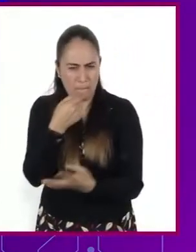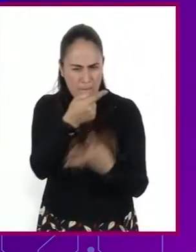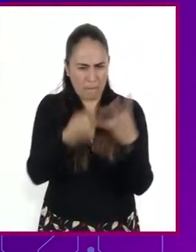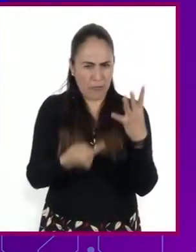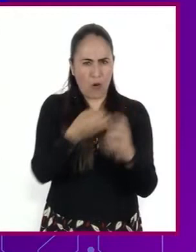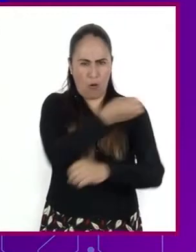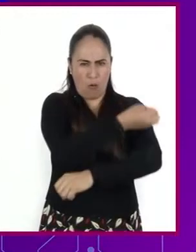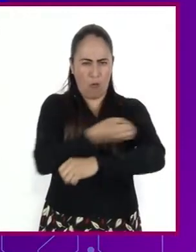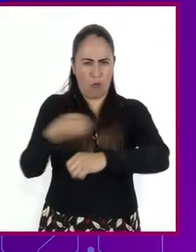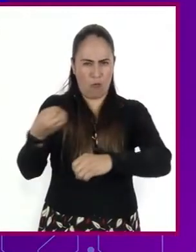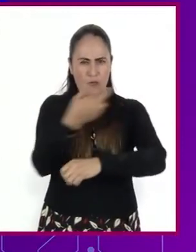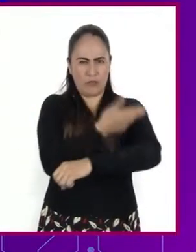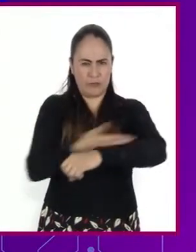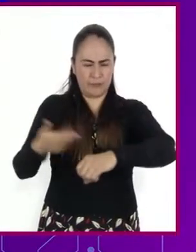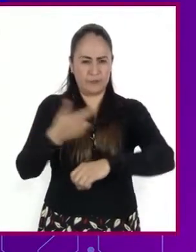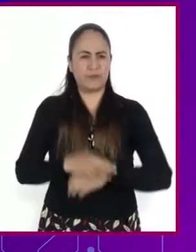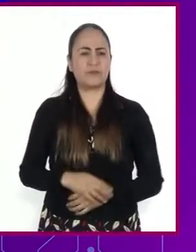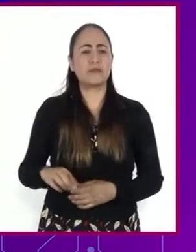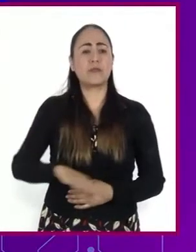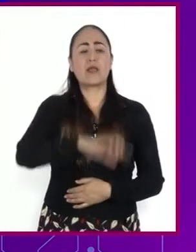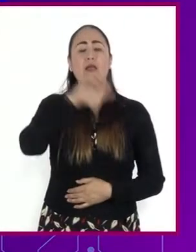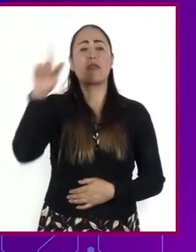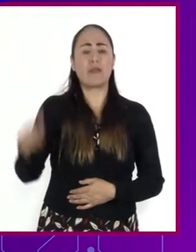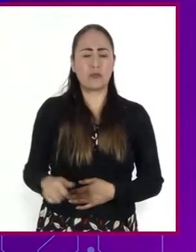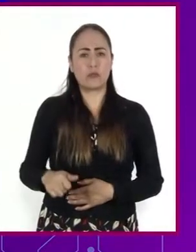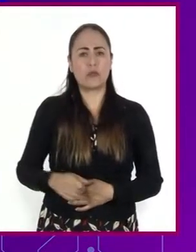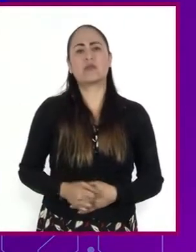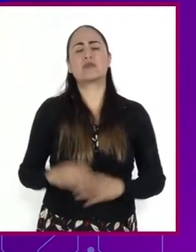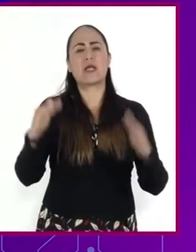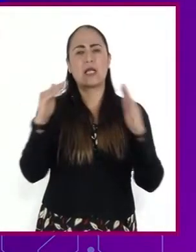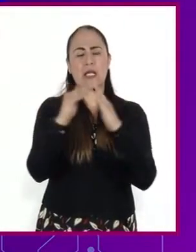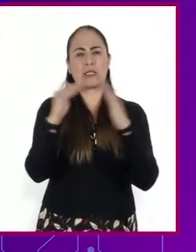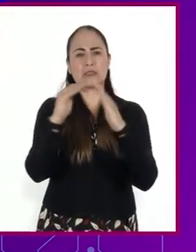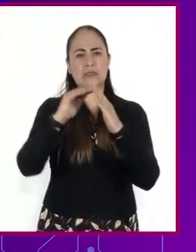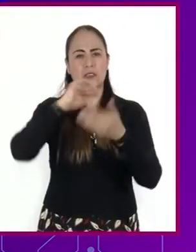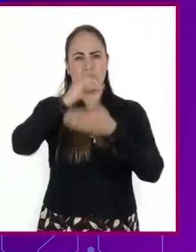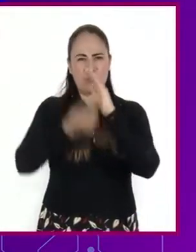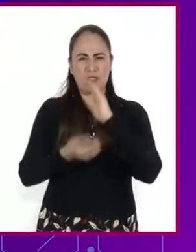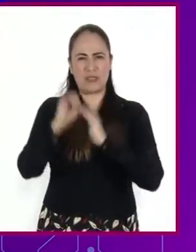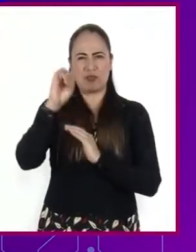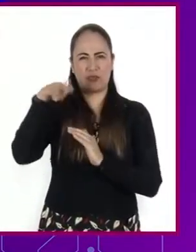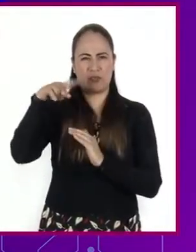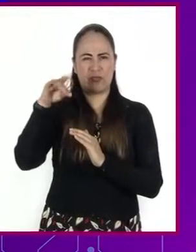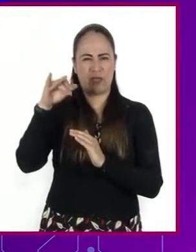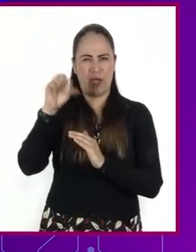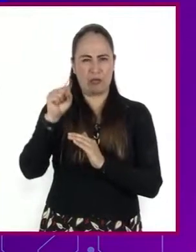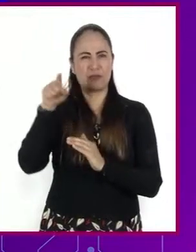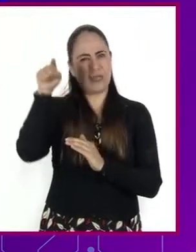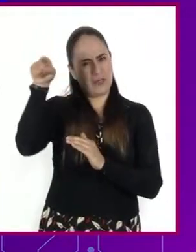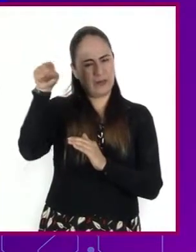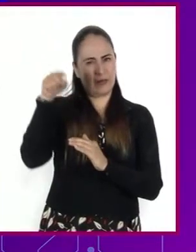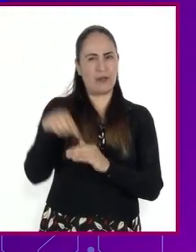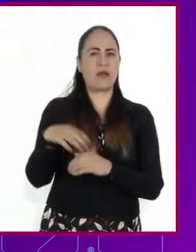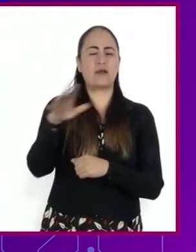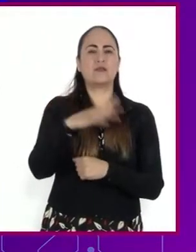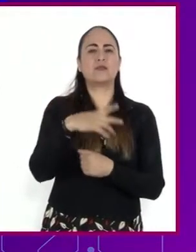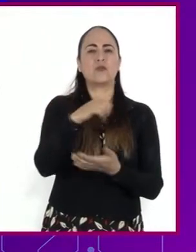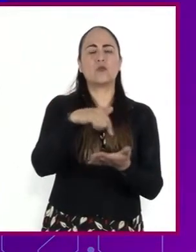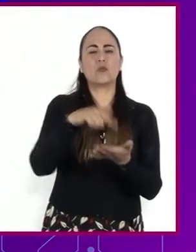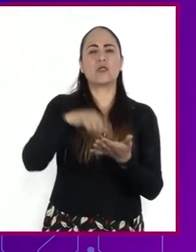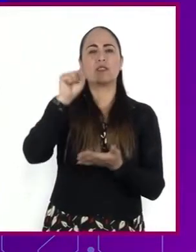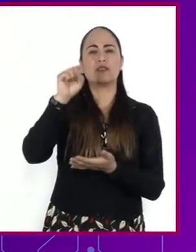de administración política y económica, basada tanto en el ejemplo español como en antiguas prácticas